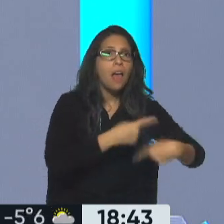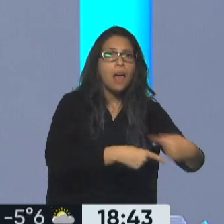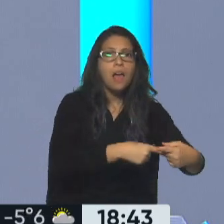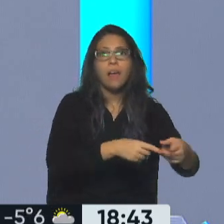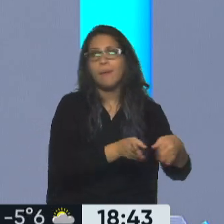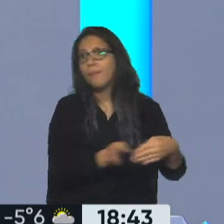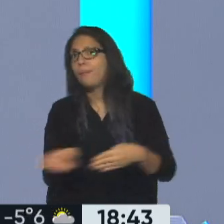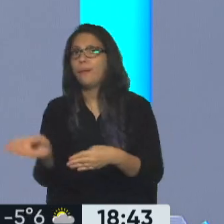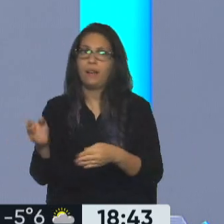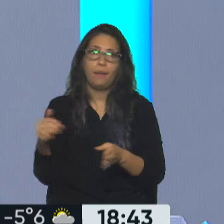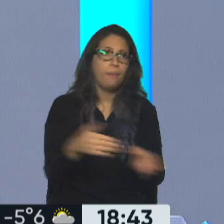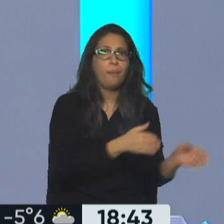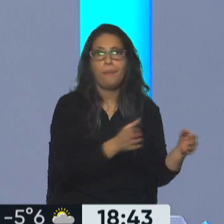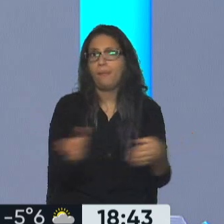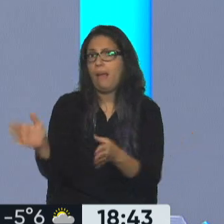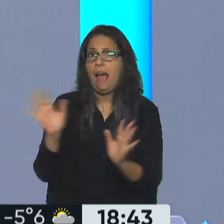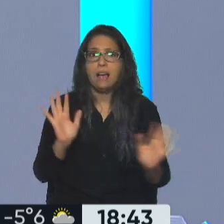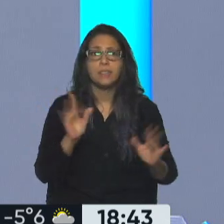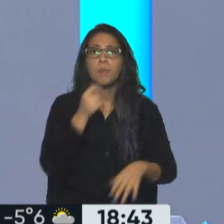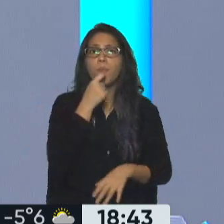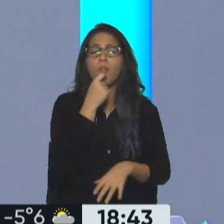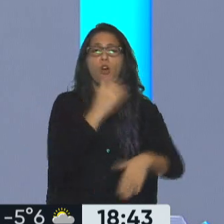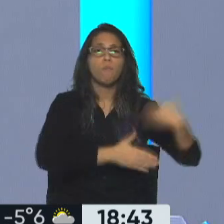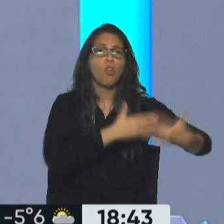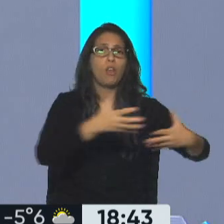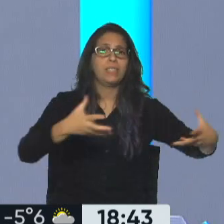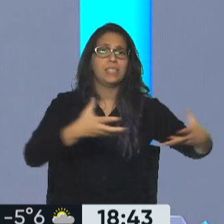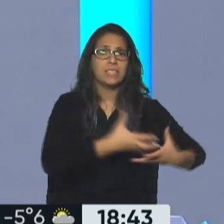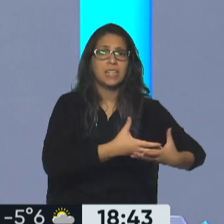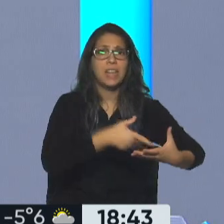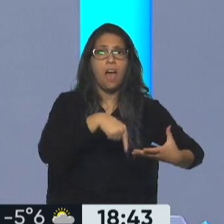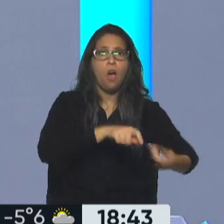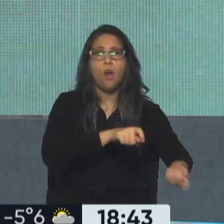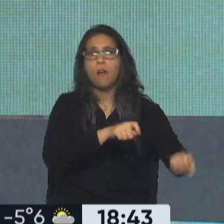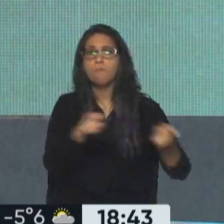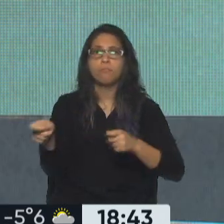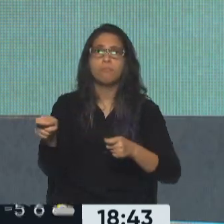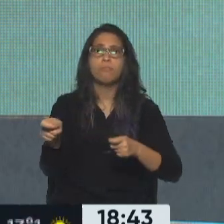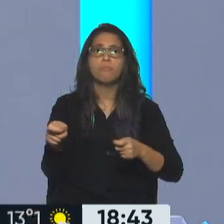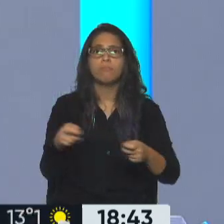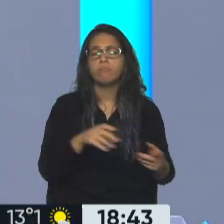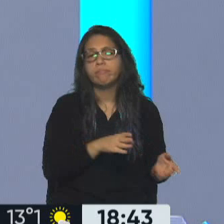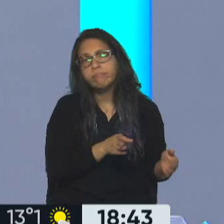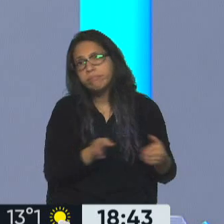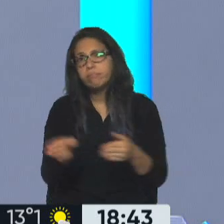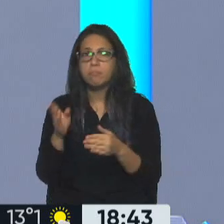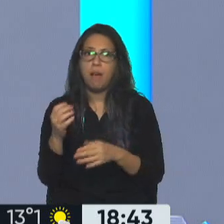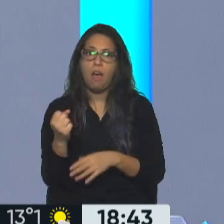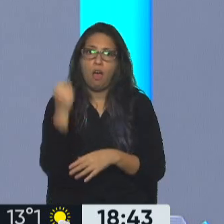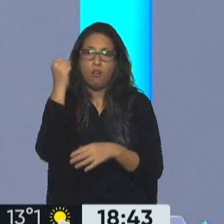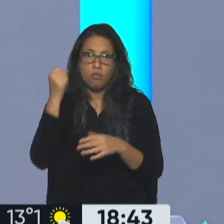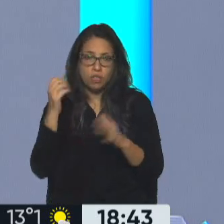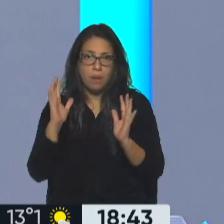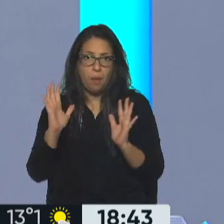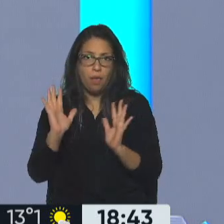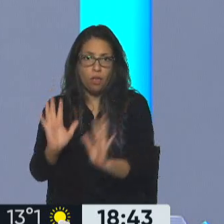progresista de los últimos años hoy está sufriendo un viraje El péndulo un viraje conservador un viraje